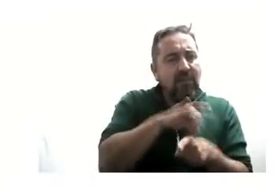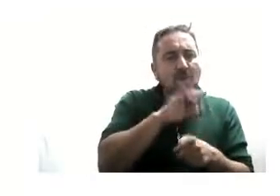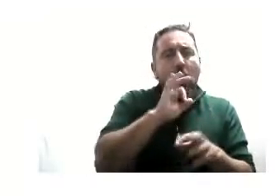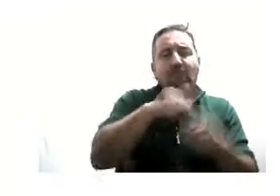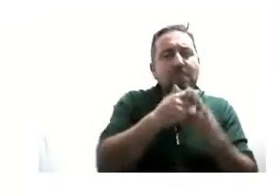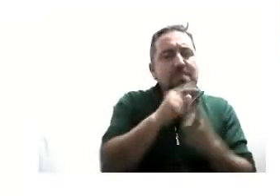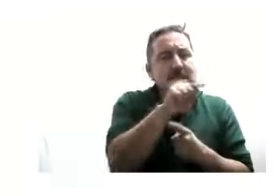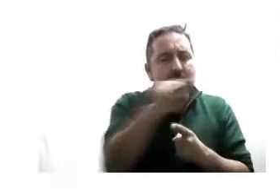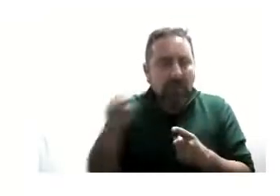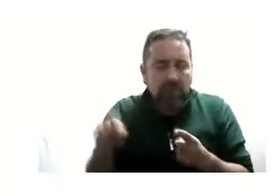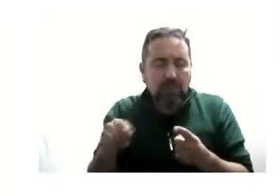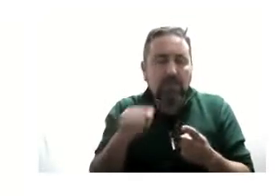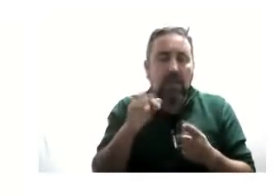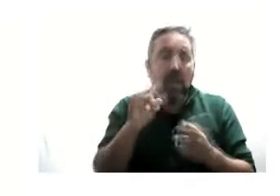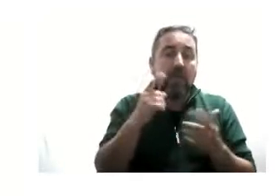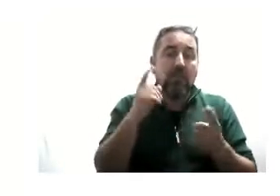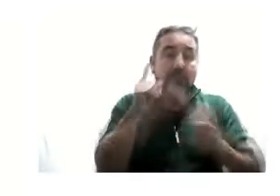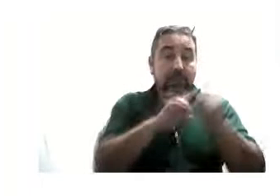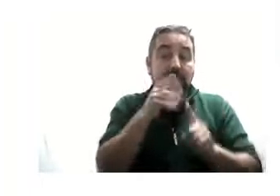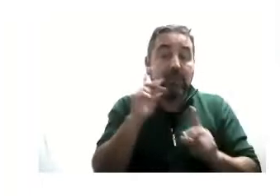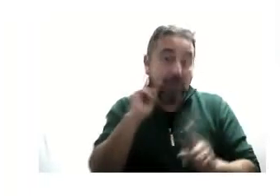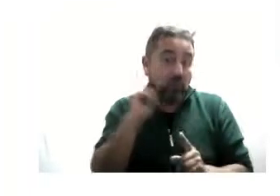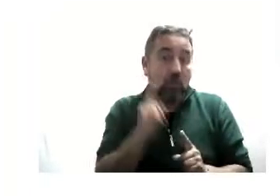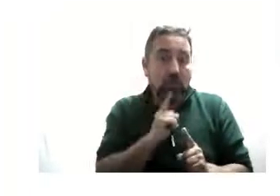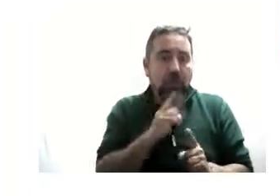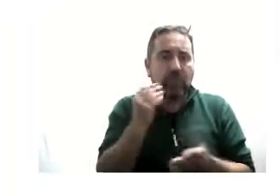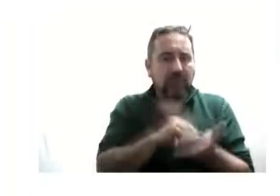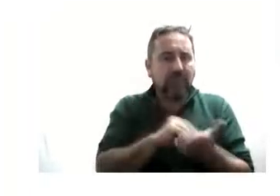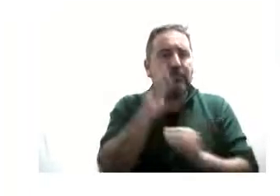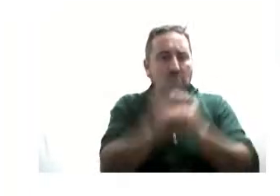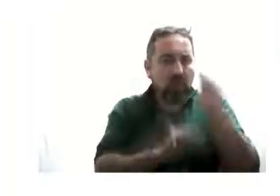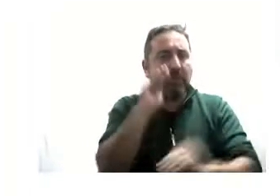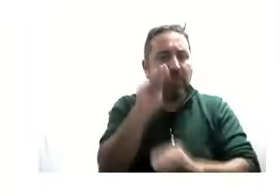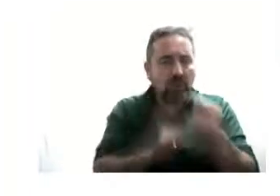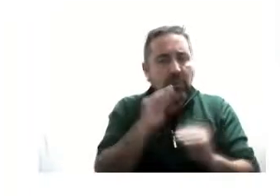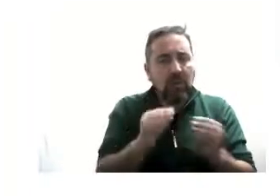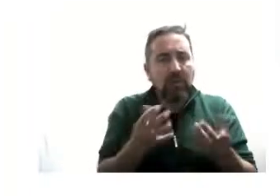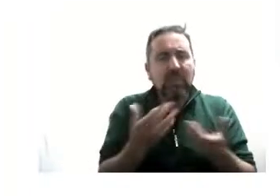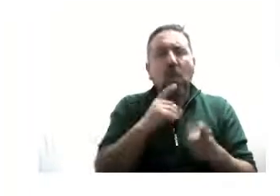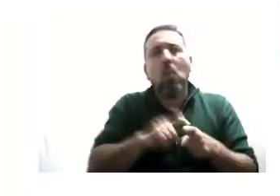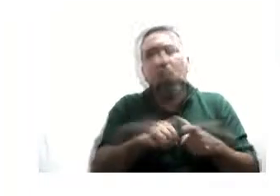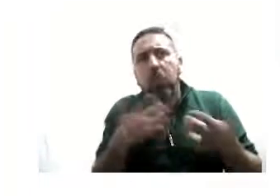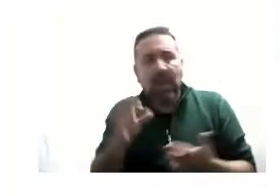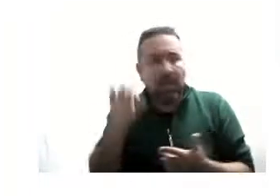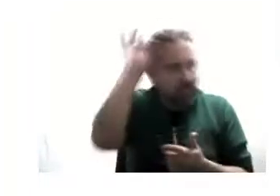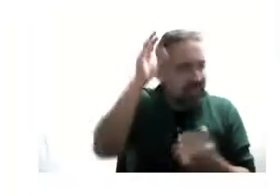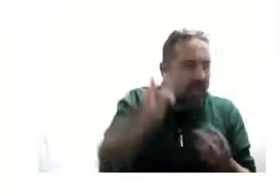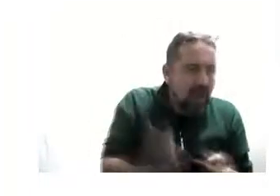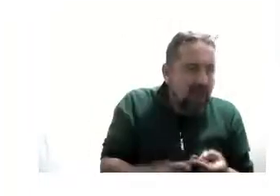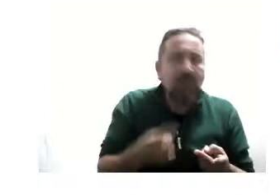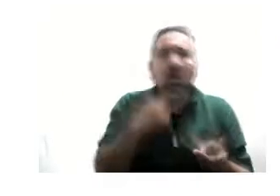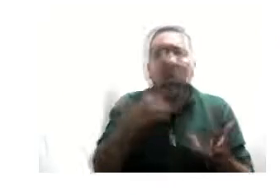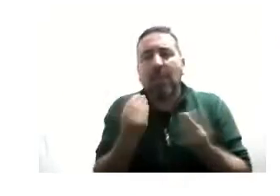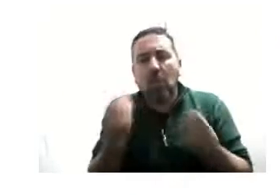personas con sordera le plantean, ¿no? Como pues, qué tipos de implantes auditivos existen, cuáles son las